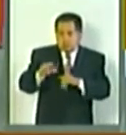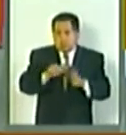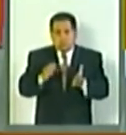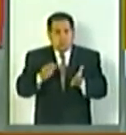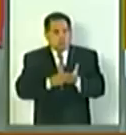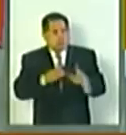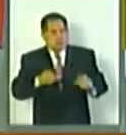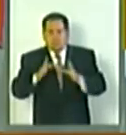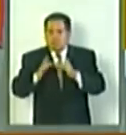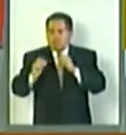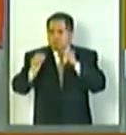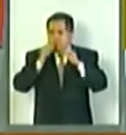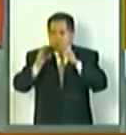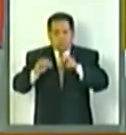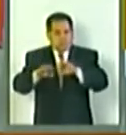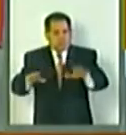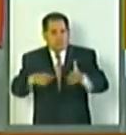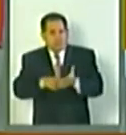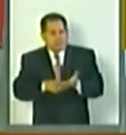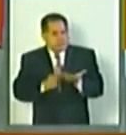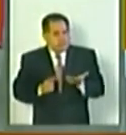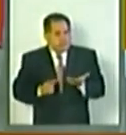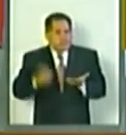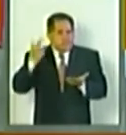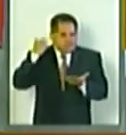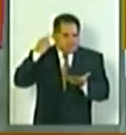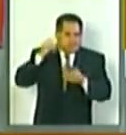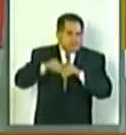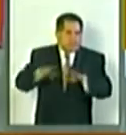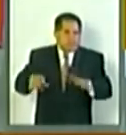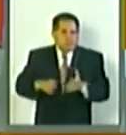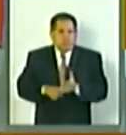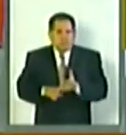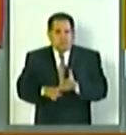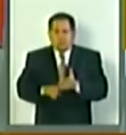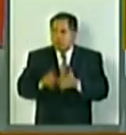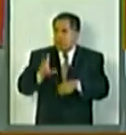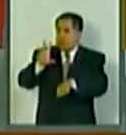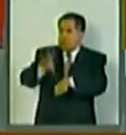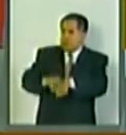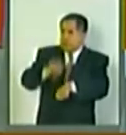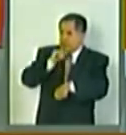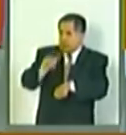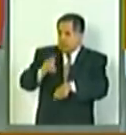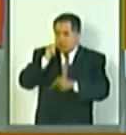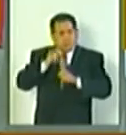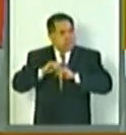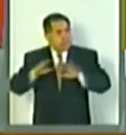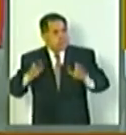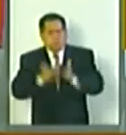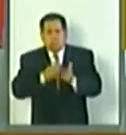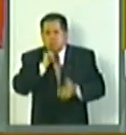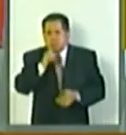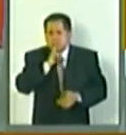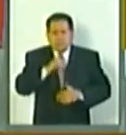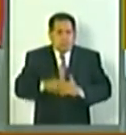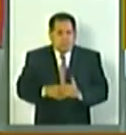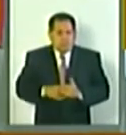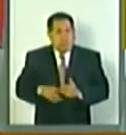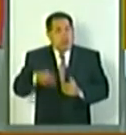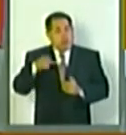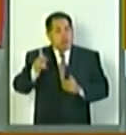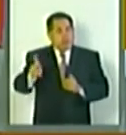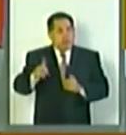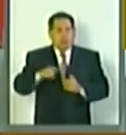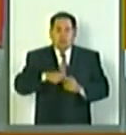servicio de telecomunicaciones o radiodifusión sin concesión. Sin embargo, en el